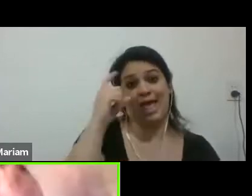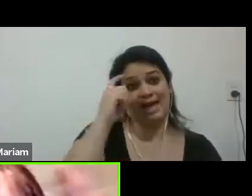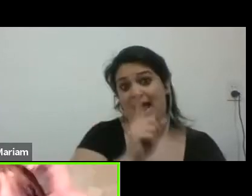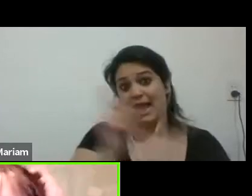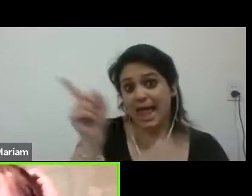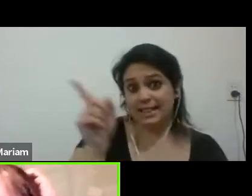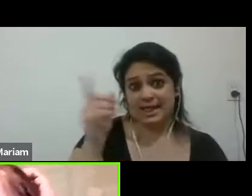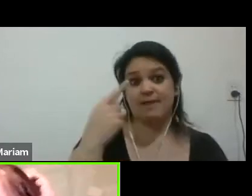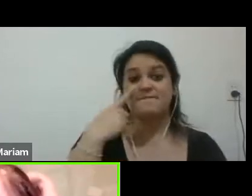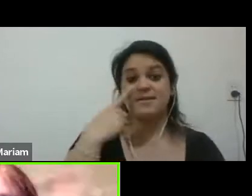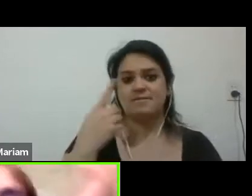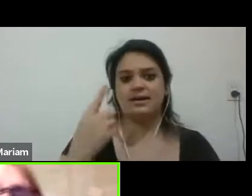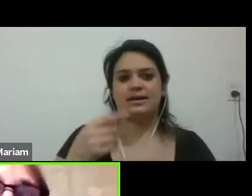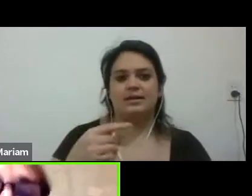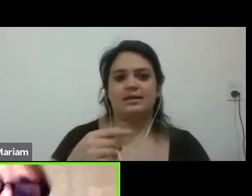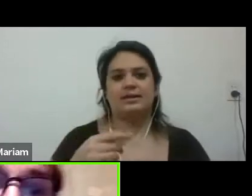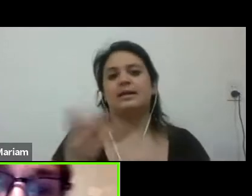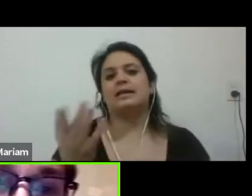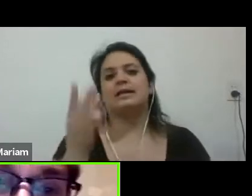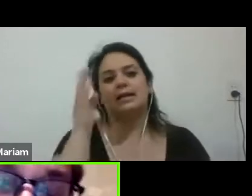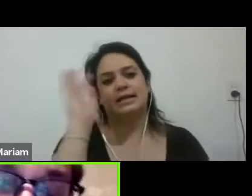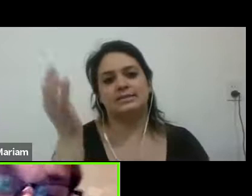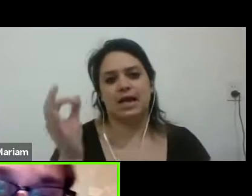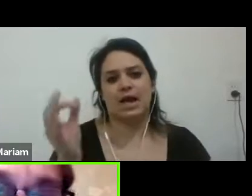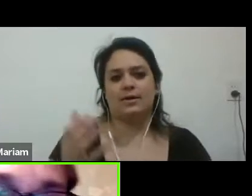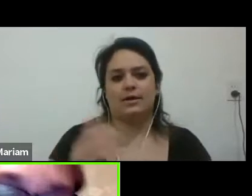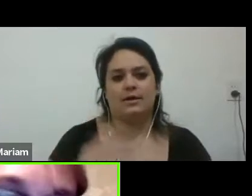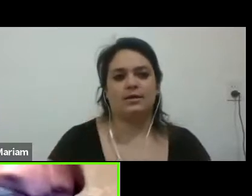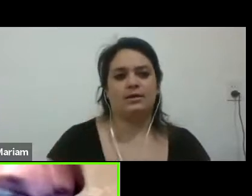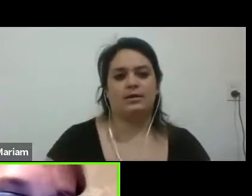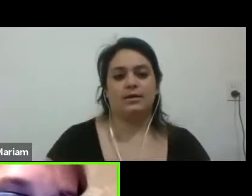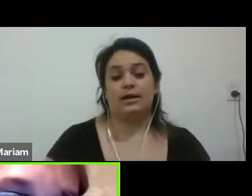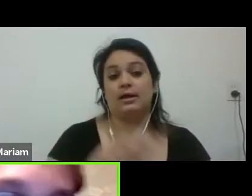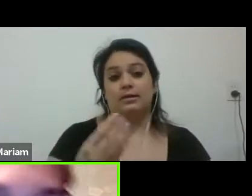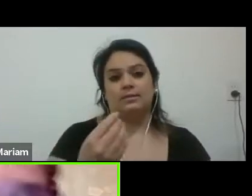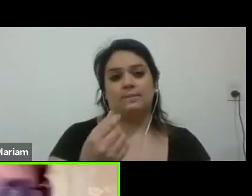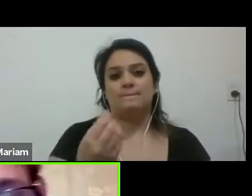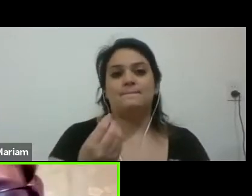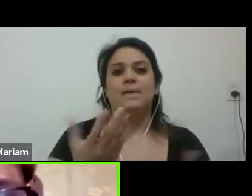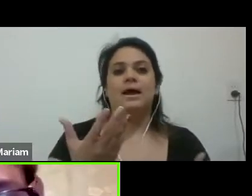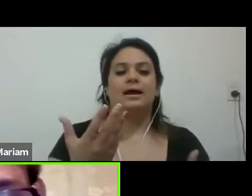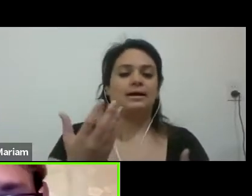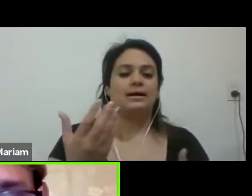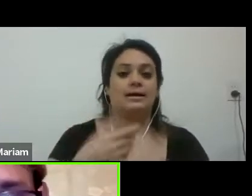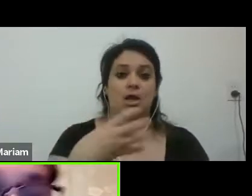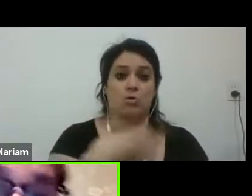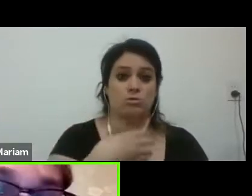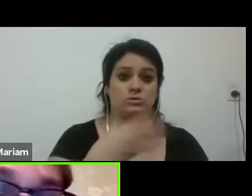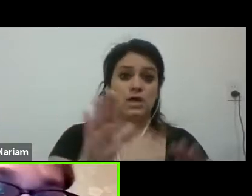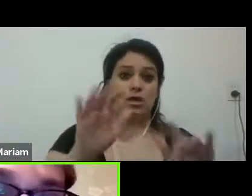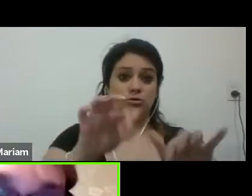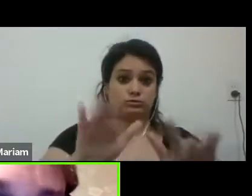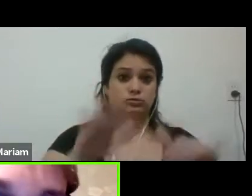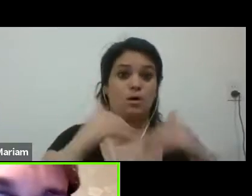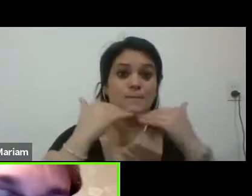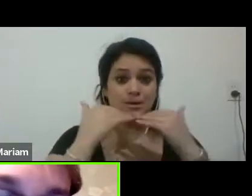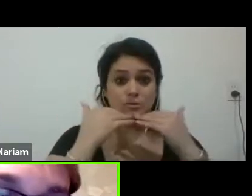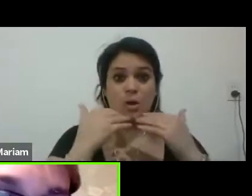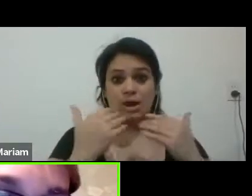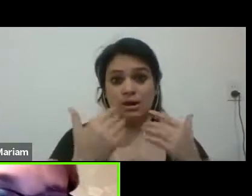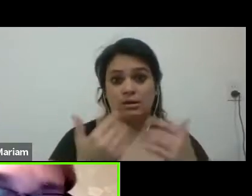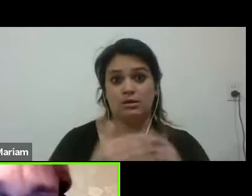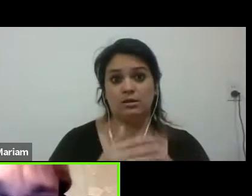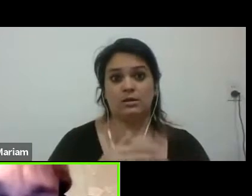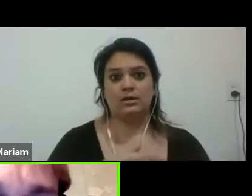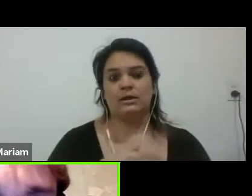sus casos particulares su situación a fin de que lleve una mayor cantidad de cursado virtual que va a ser a través de la plataforma y